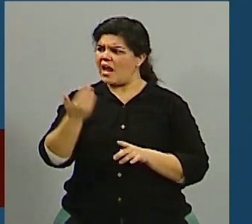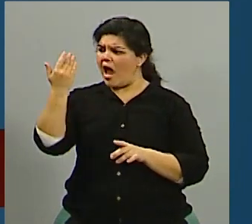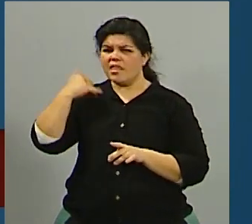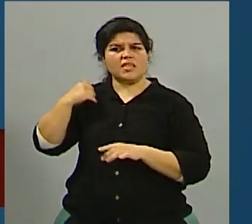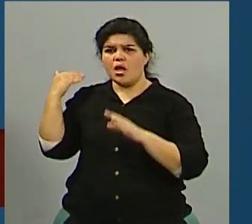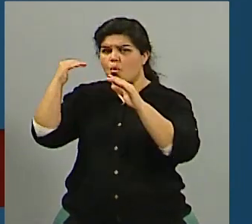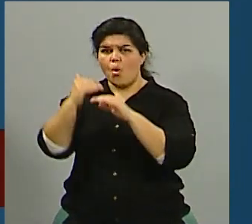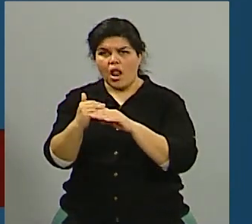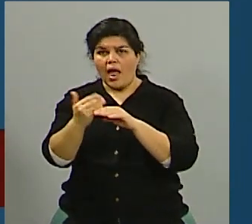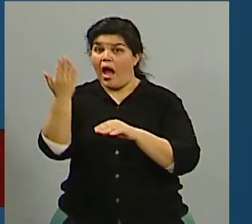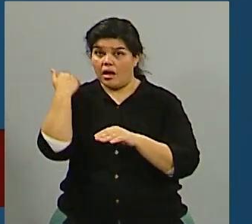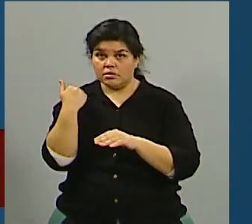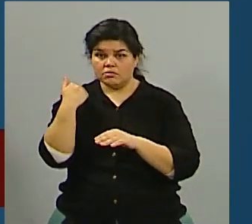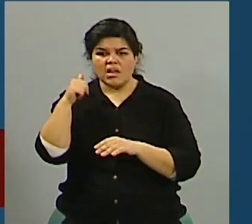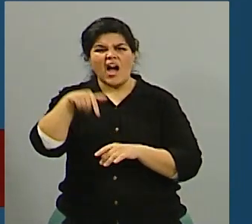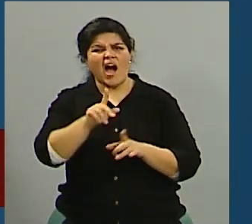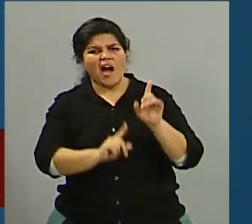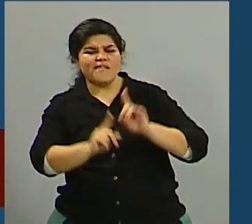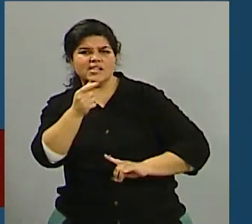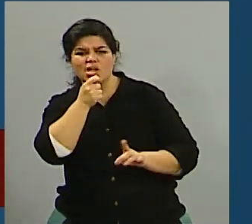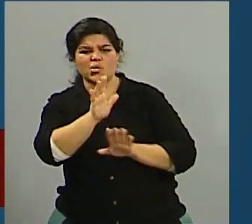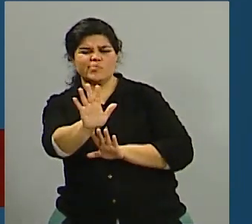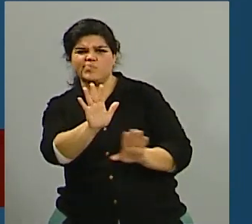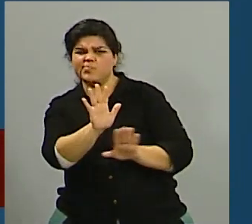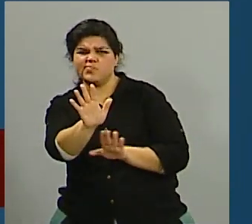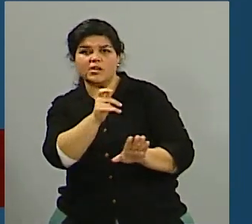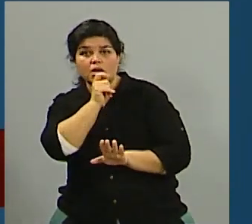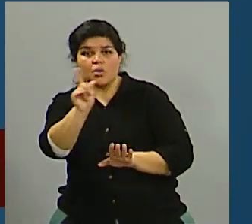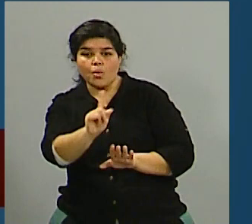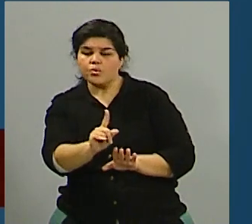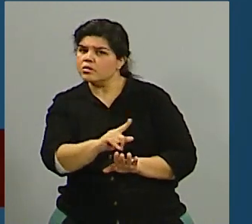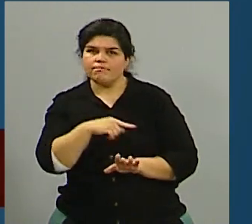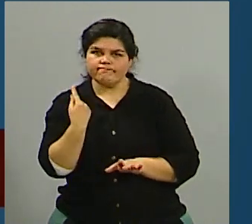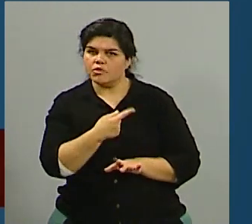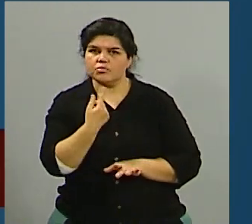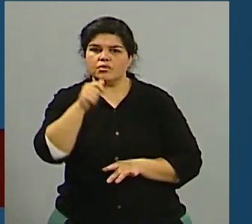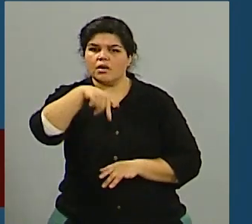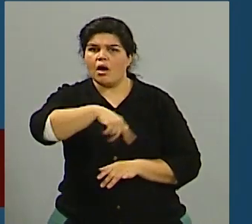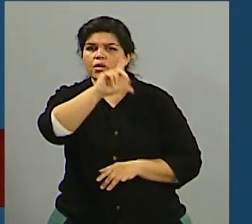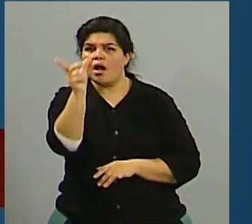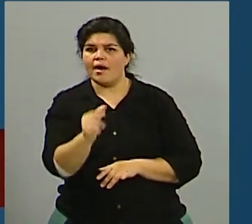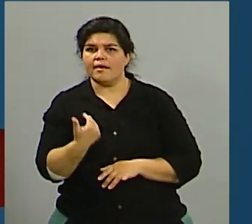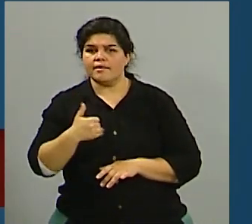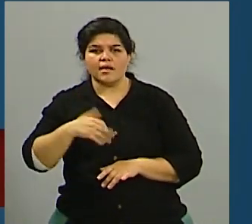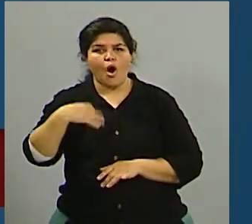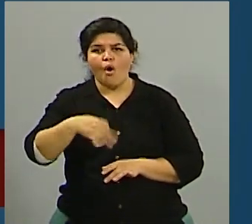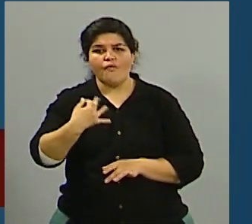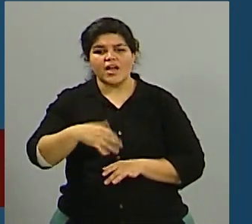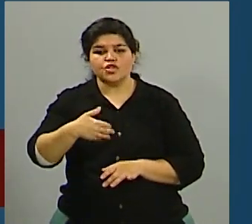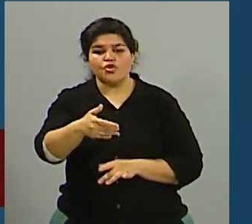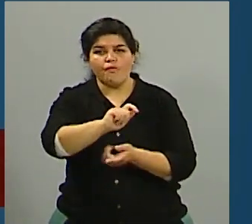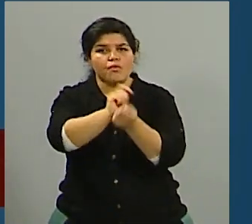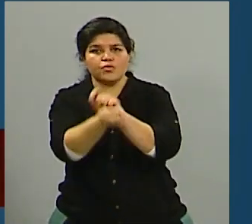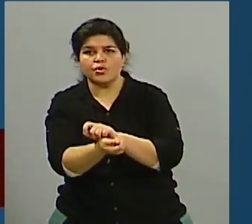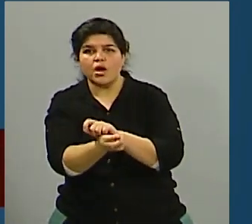muy resistido, también me parece que es un cambio que estamos obligados a dar, ¿no? Para que se entienda que el sacrificio no sea solamente